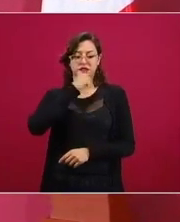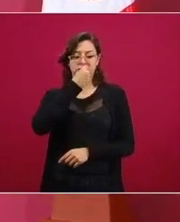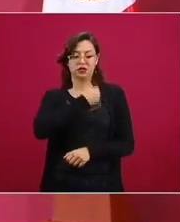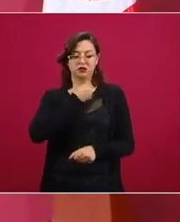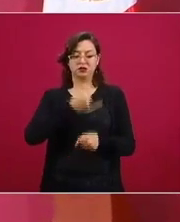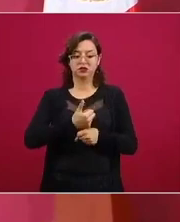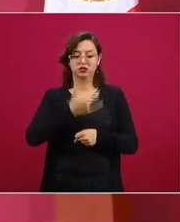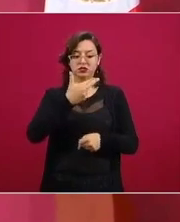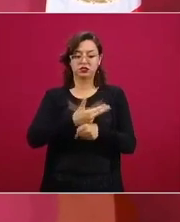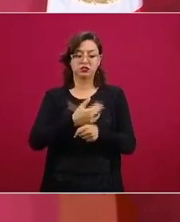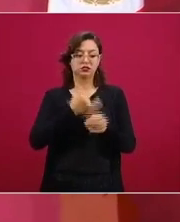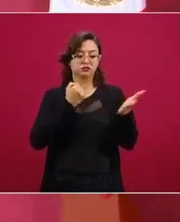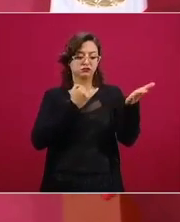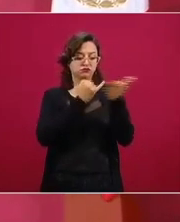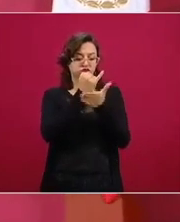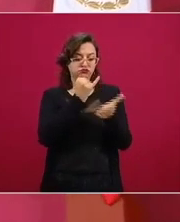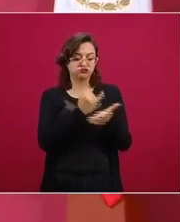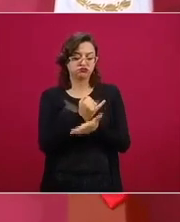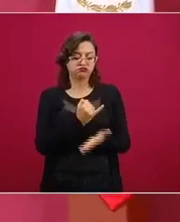sus